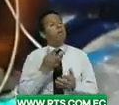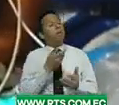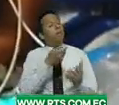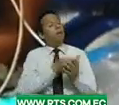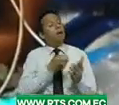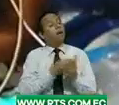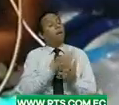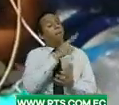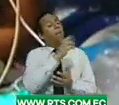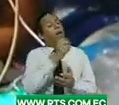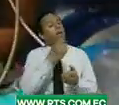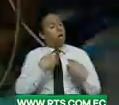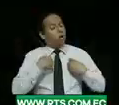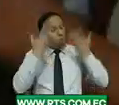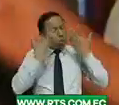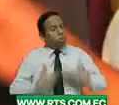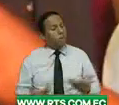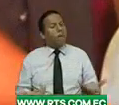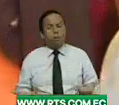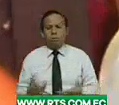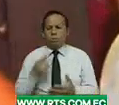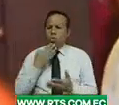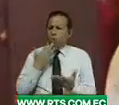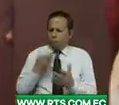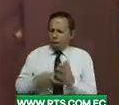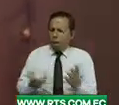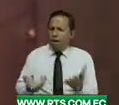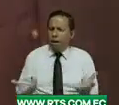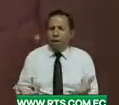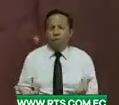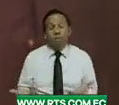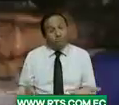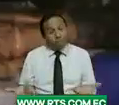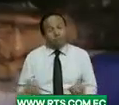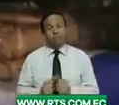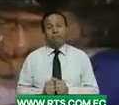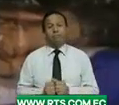¿Para qué motivo? Con cámara de Daniel Druet, informó Jorge Escobar.